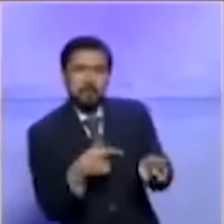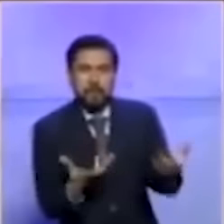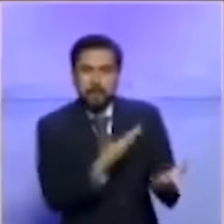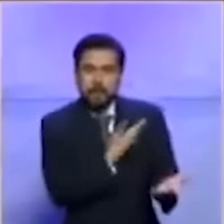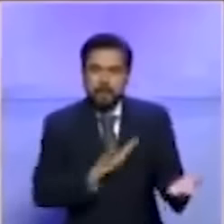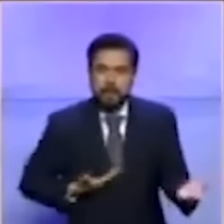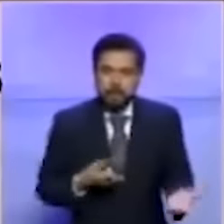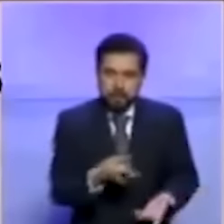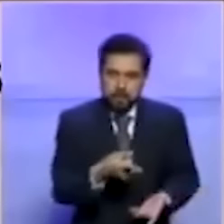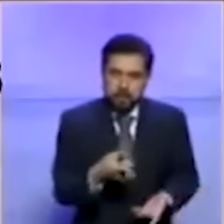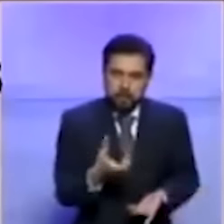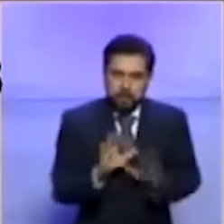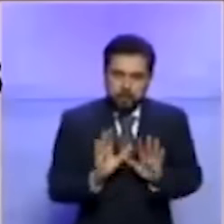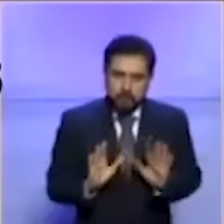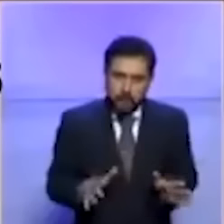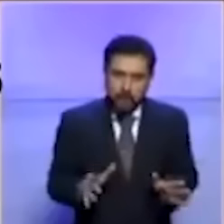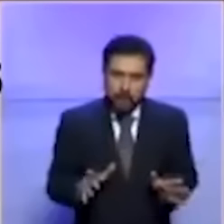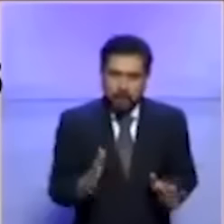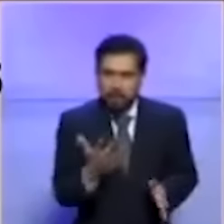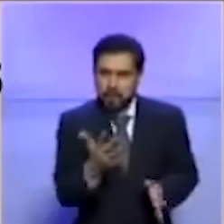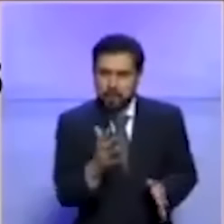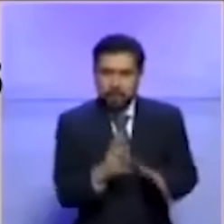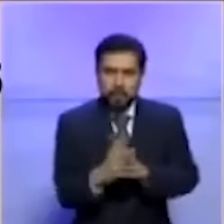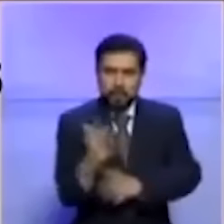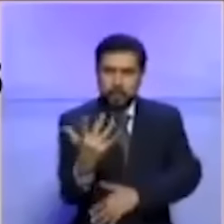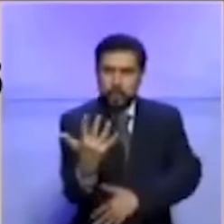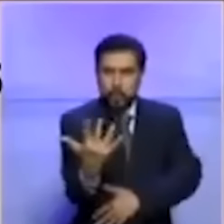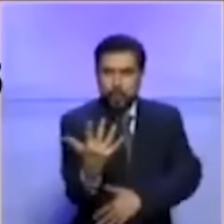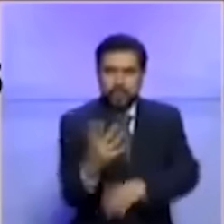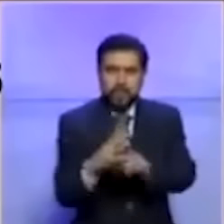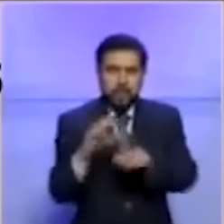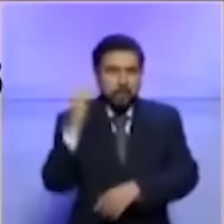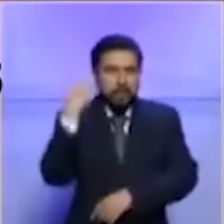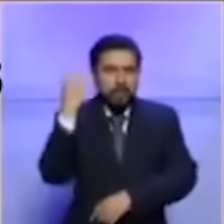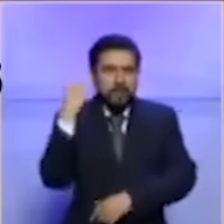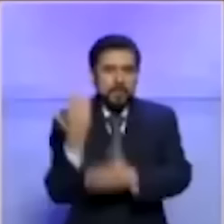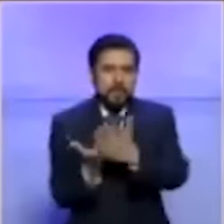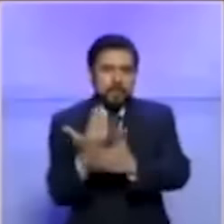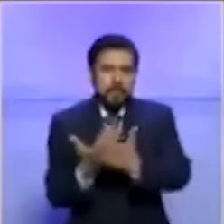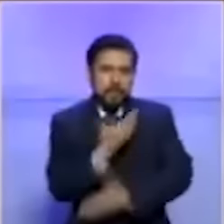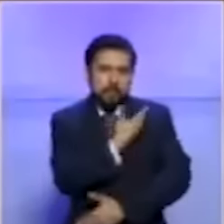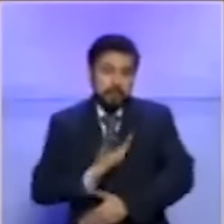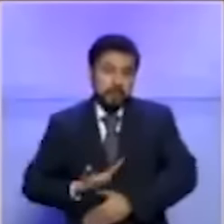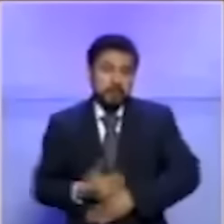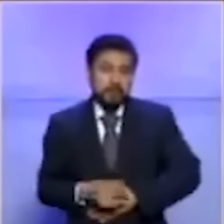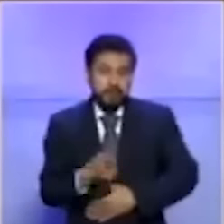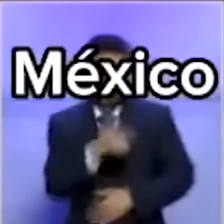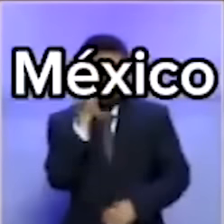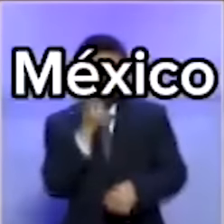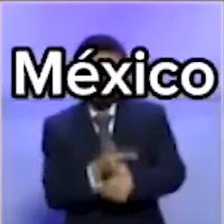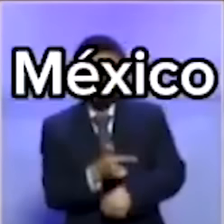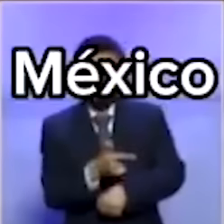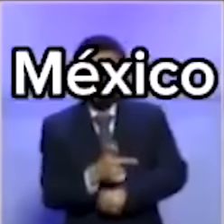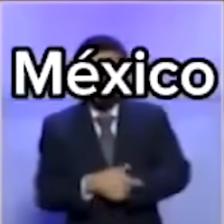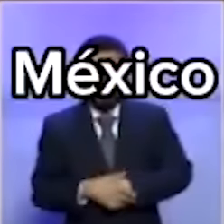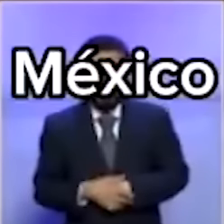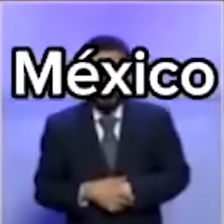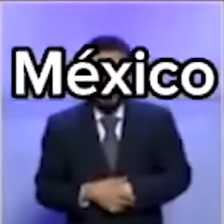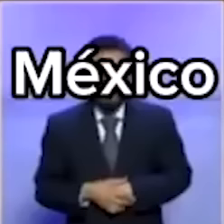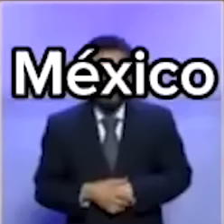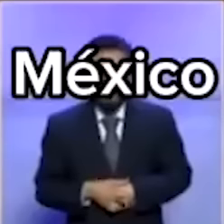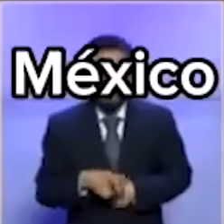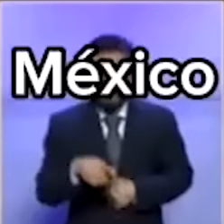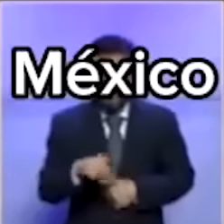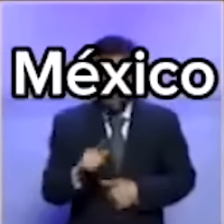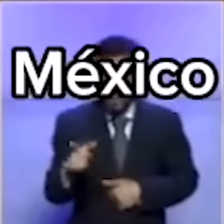lo lo hemos señalado en cerca de 50 conferencias matutinas a pesar de que la elección de la